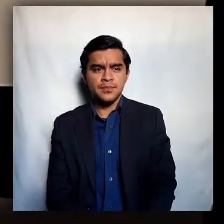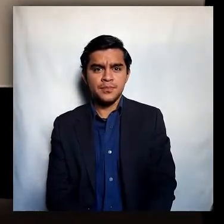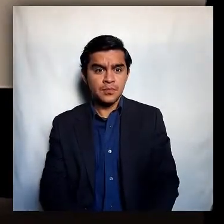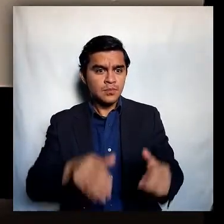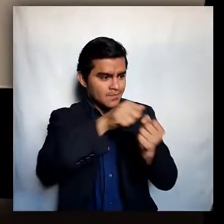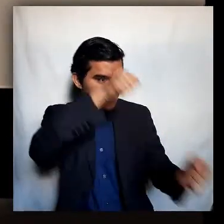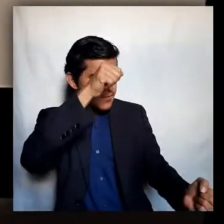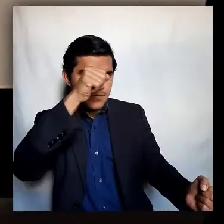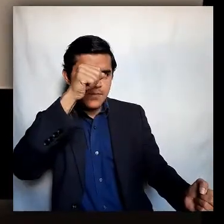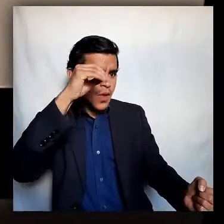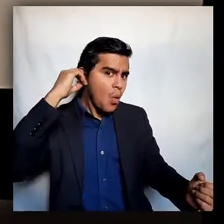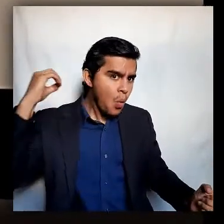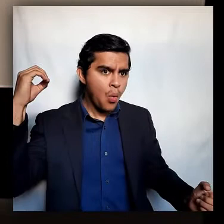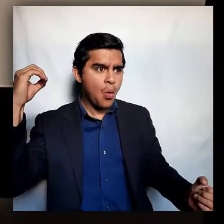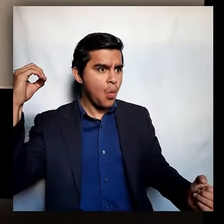buscar tesoros,